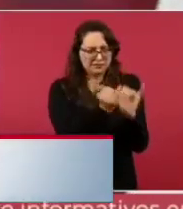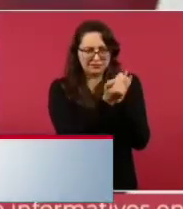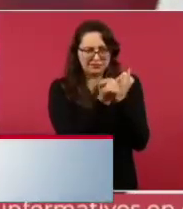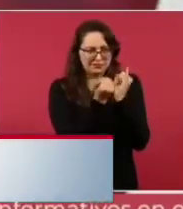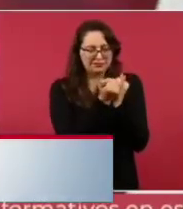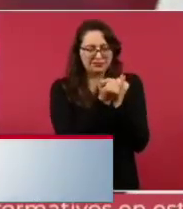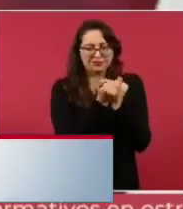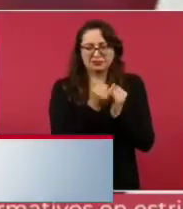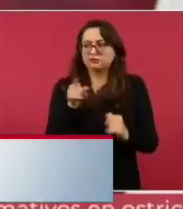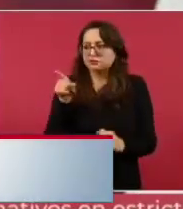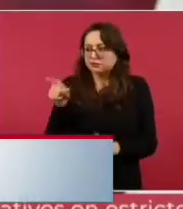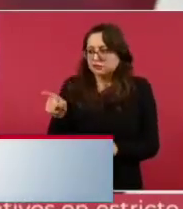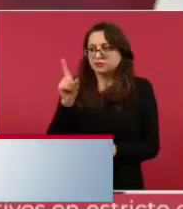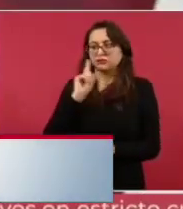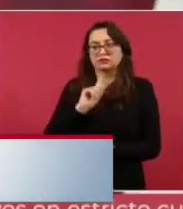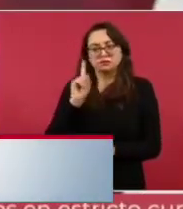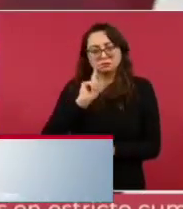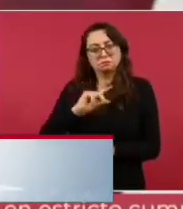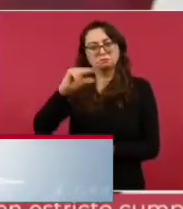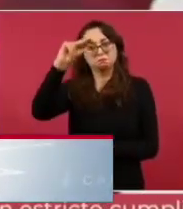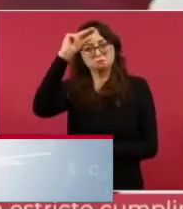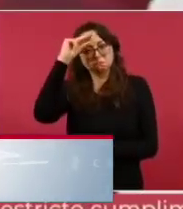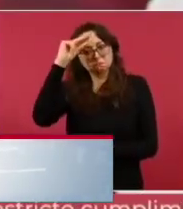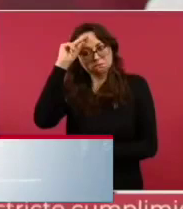inteligente, trabajadora,